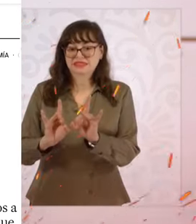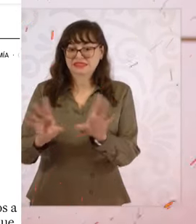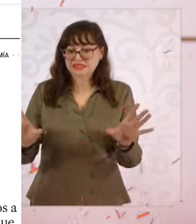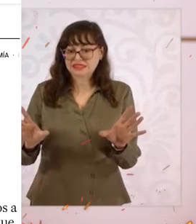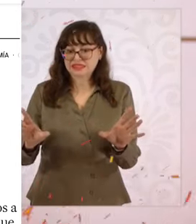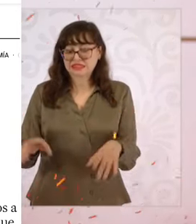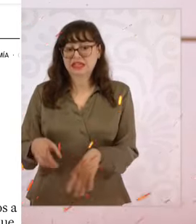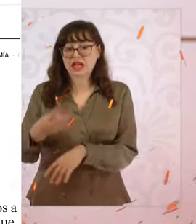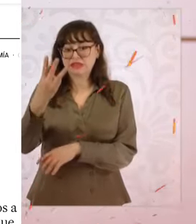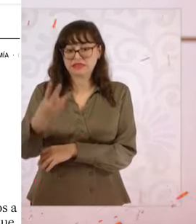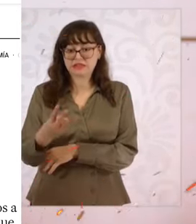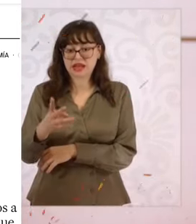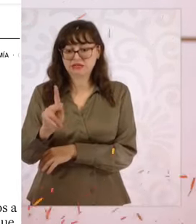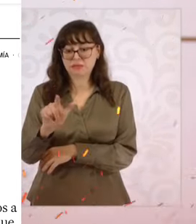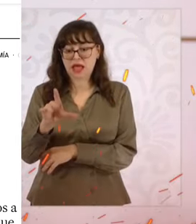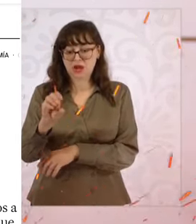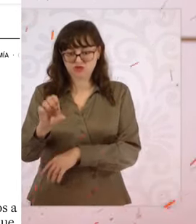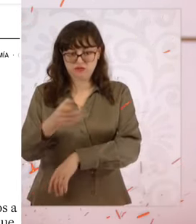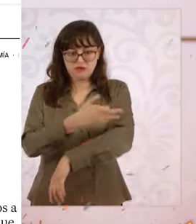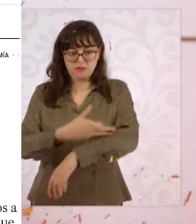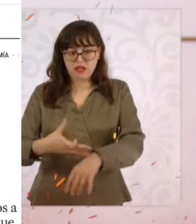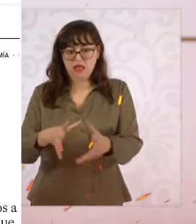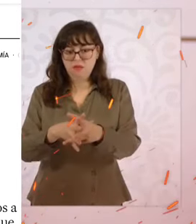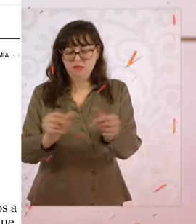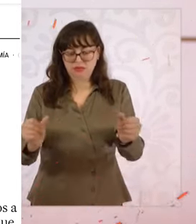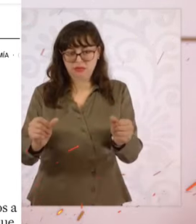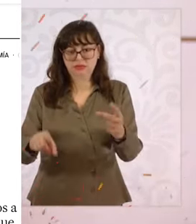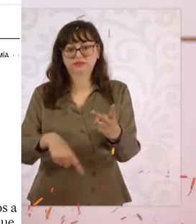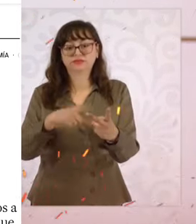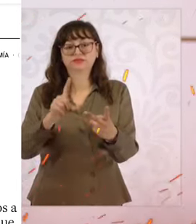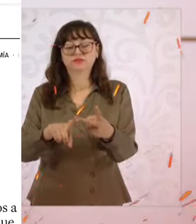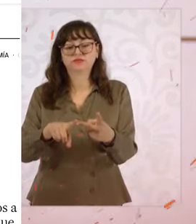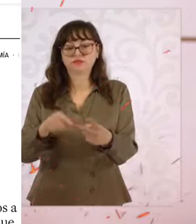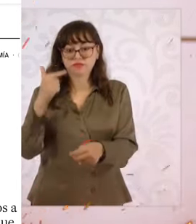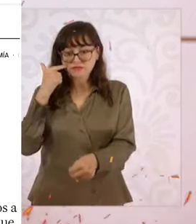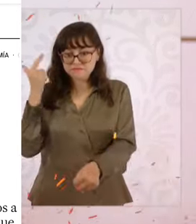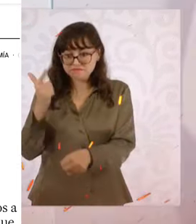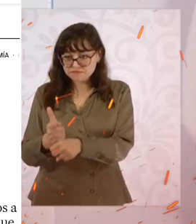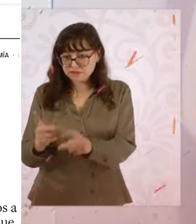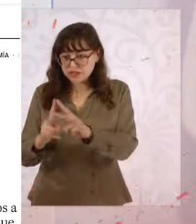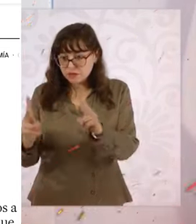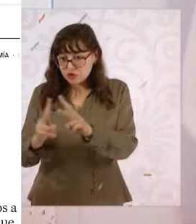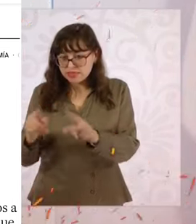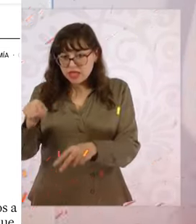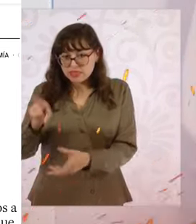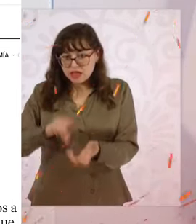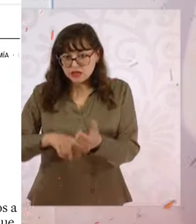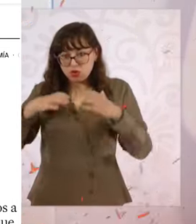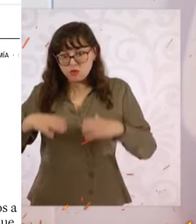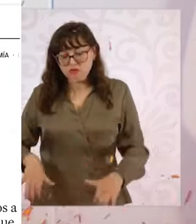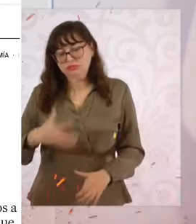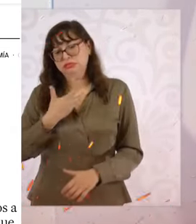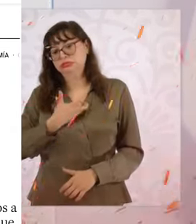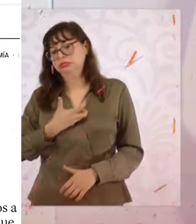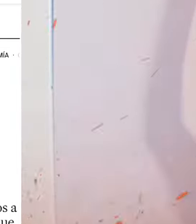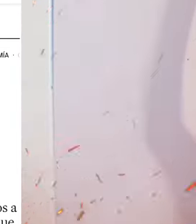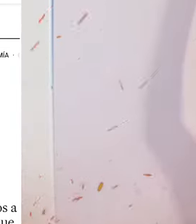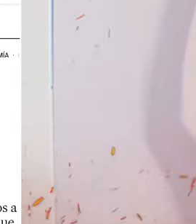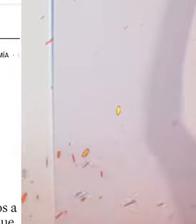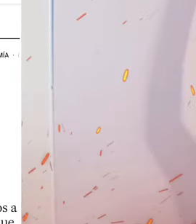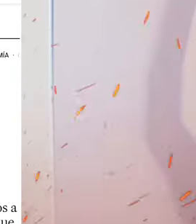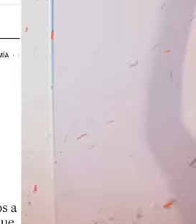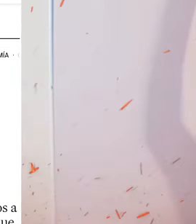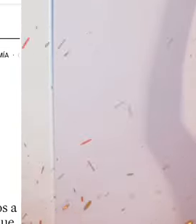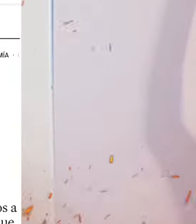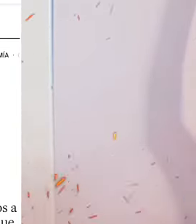tanto en Tres Palos con la familia como el hallazgo que se mencionó el día de ayer. Entonces, además de lo que se